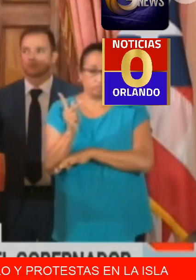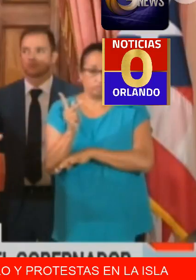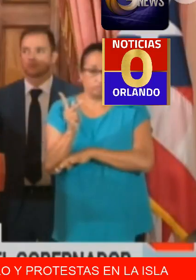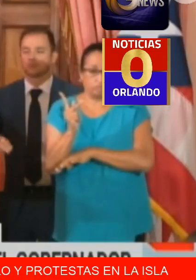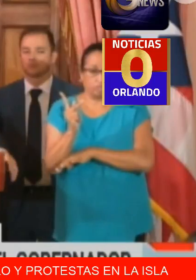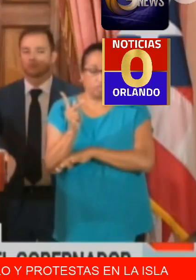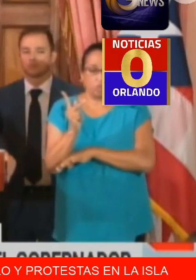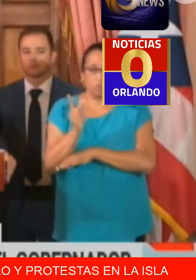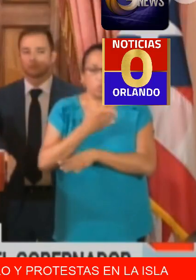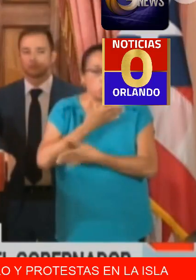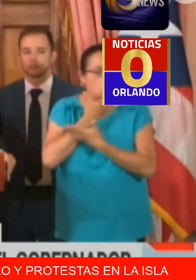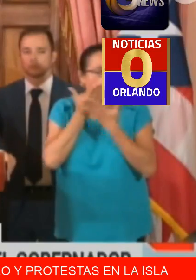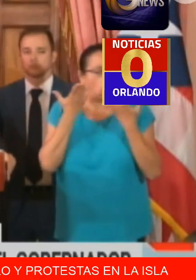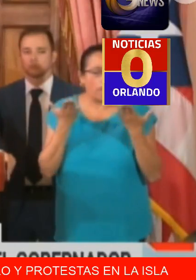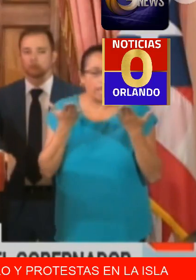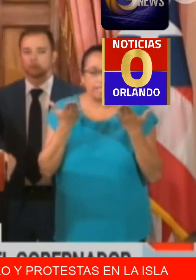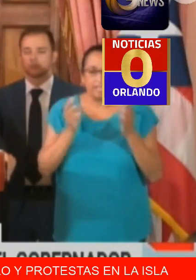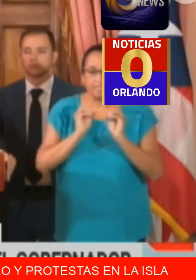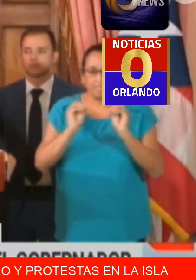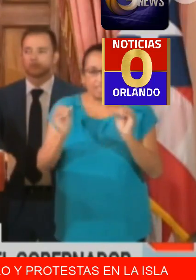no hay ilegalidad.